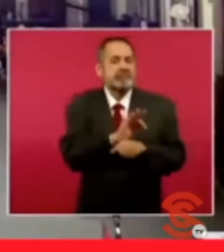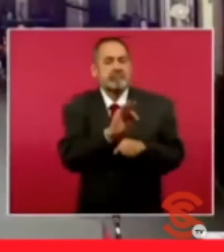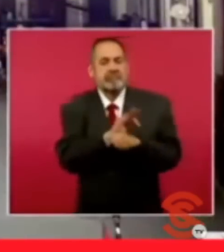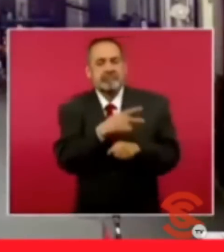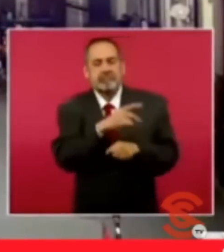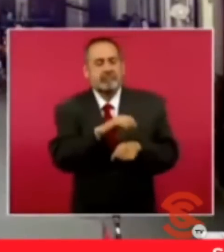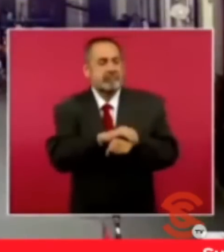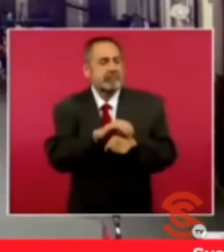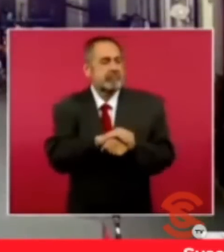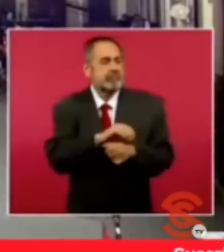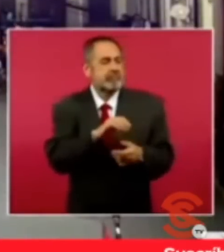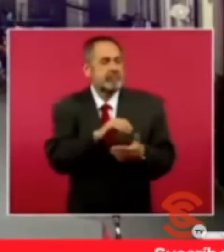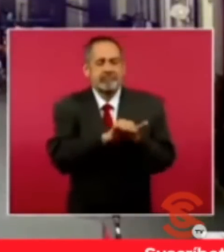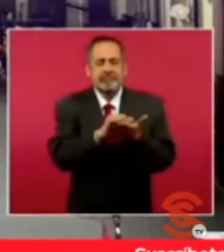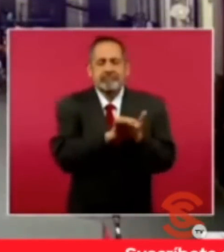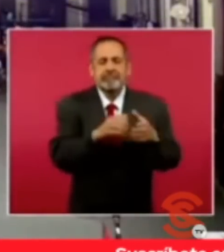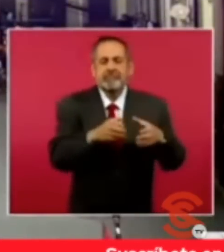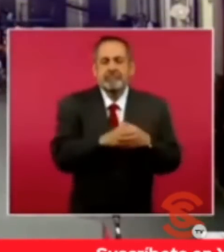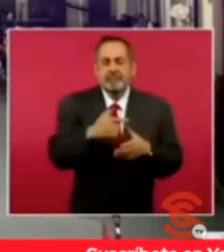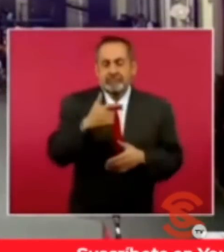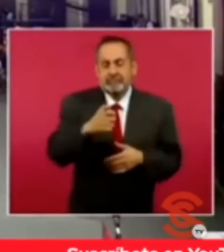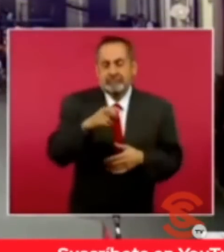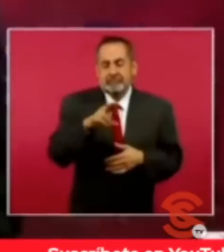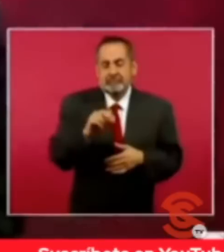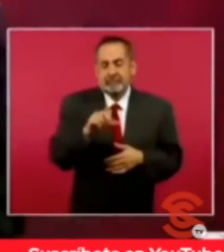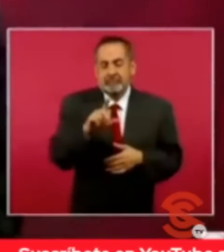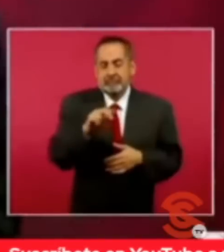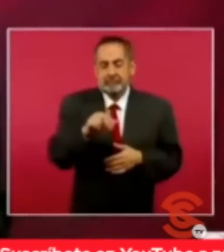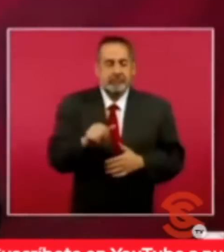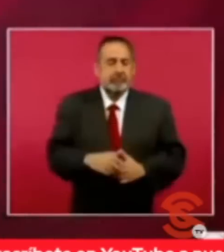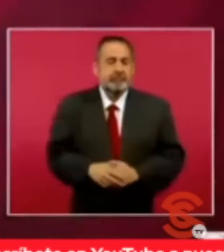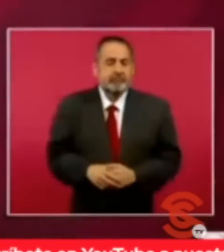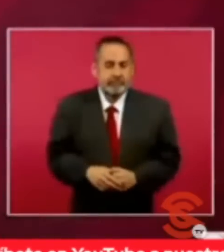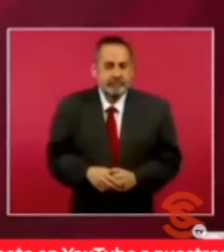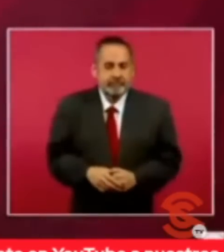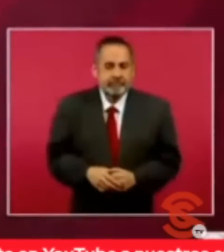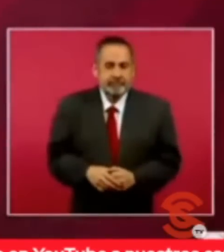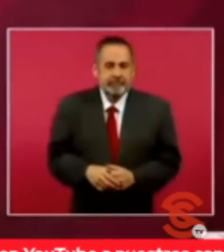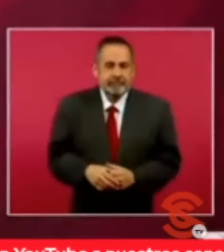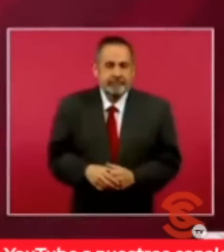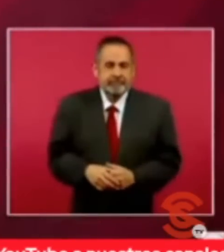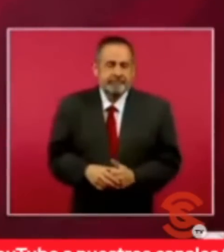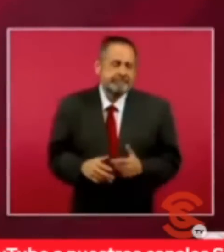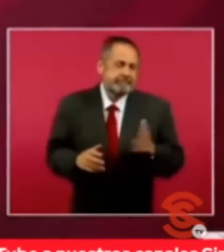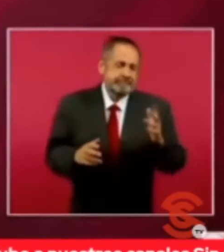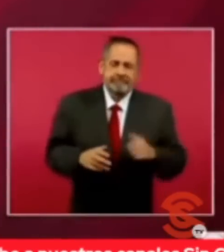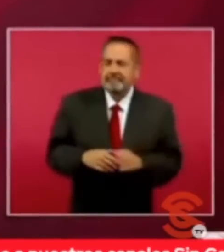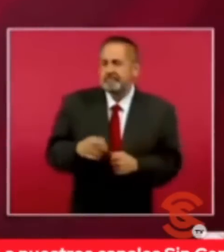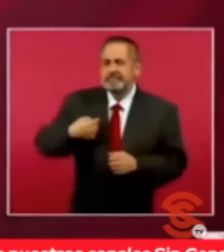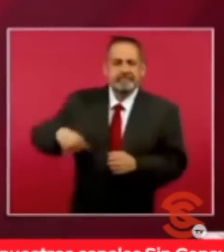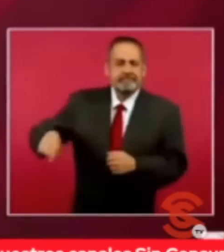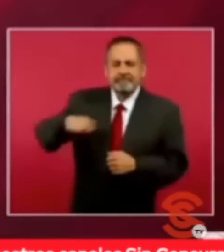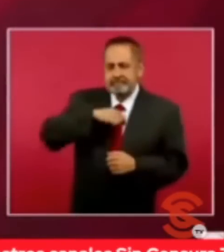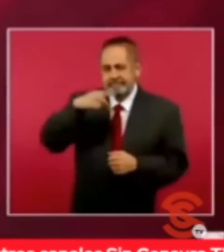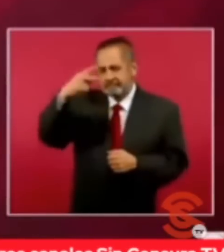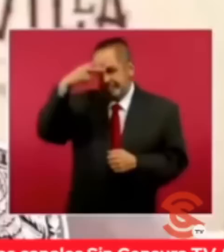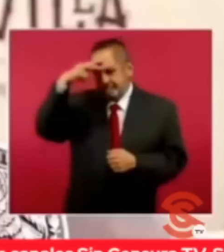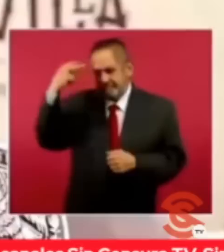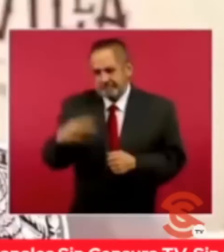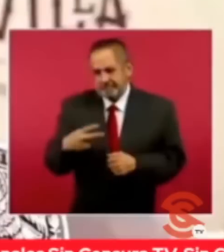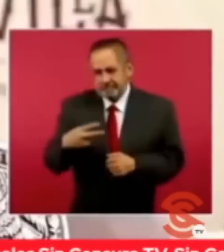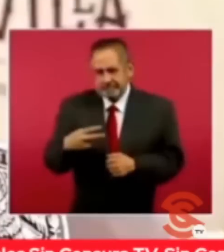amigo Genaro García Luna? Bueno, yo diría que los mexicanos sabemos que si algo